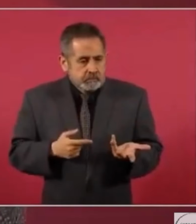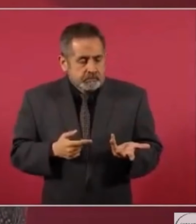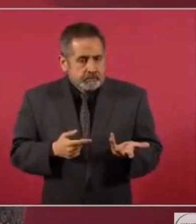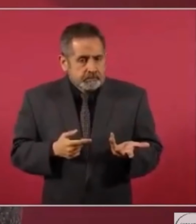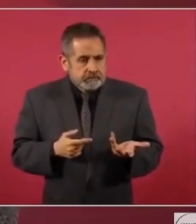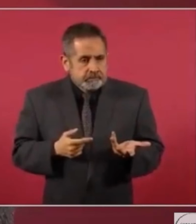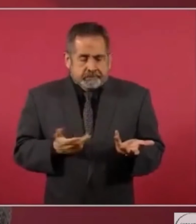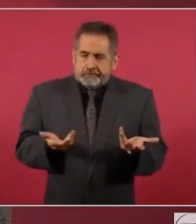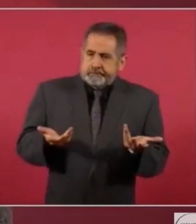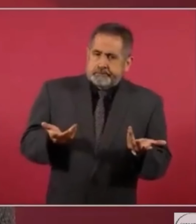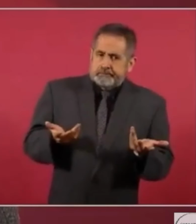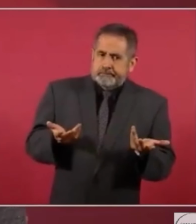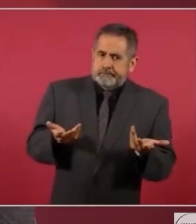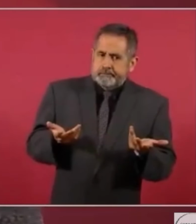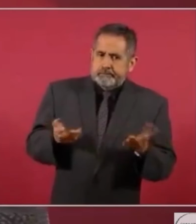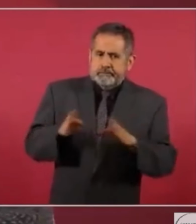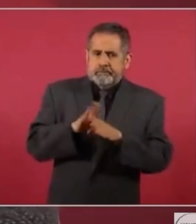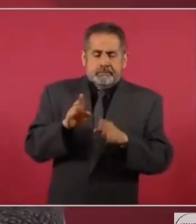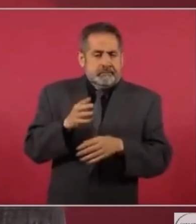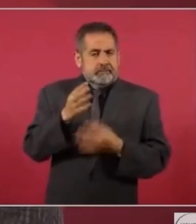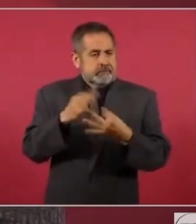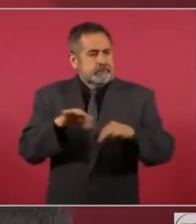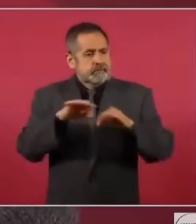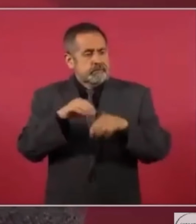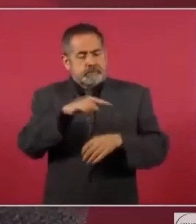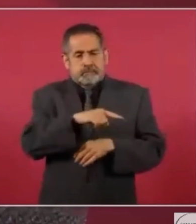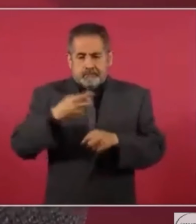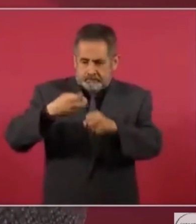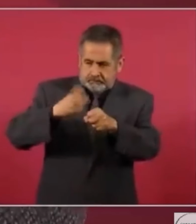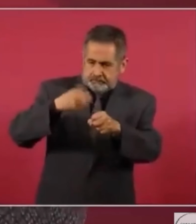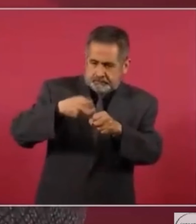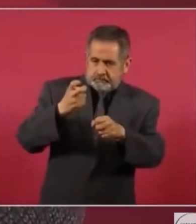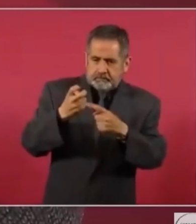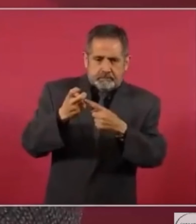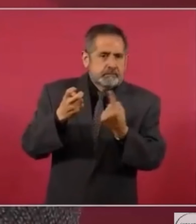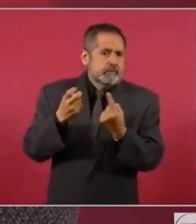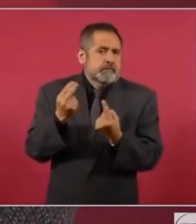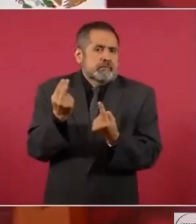qué es más que nada la cerveza?